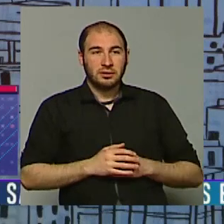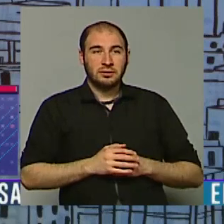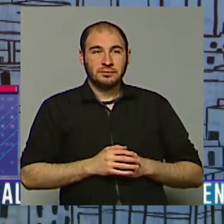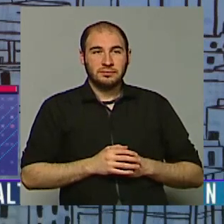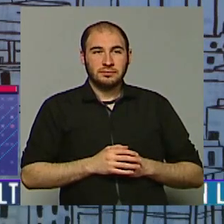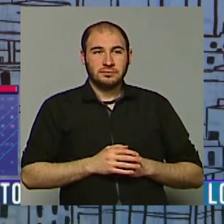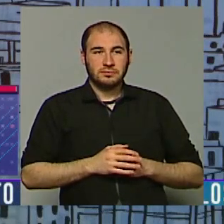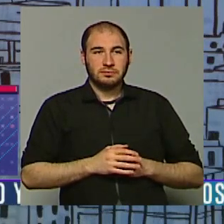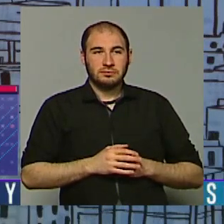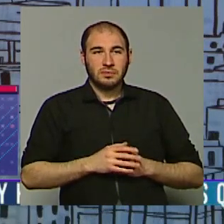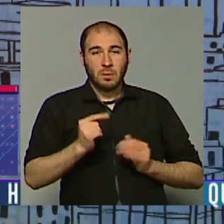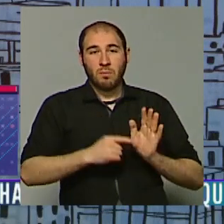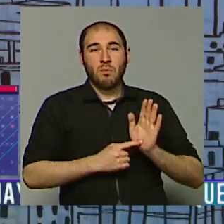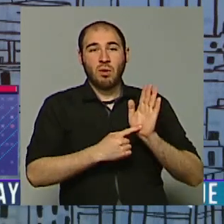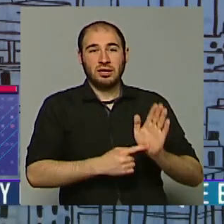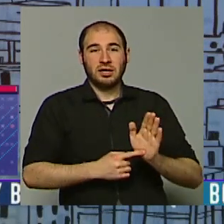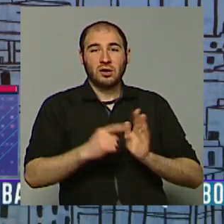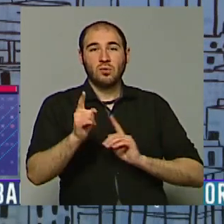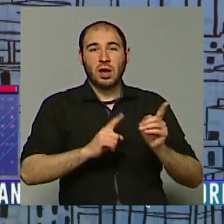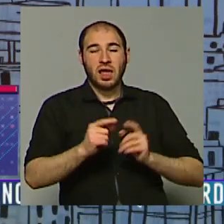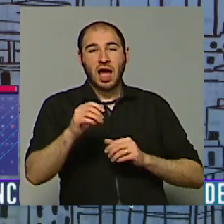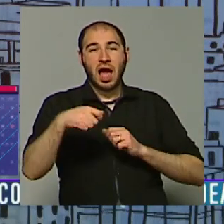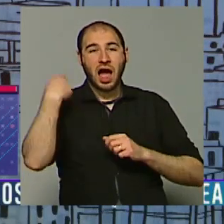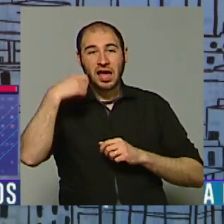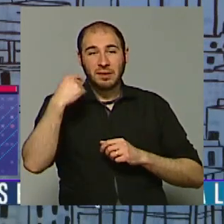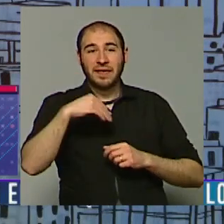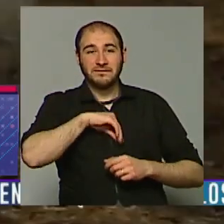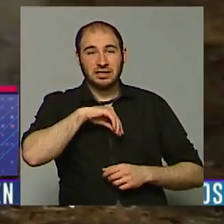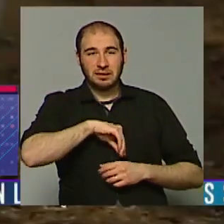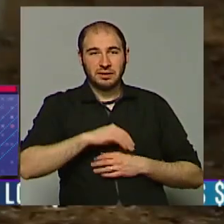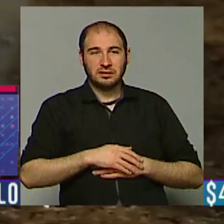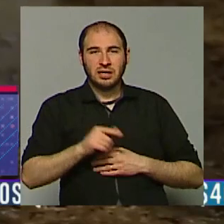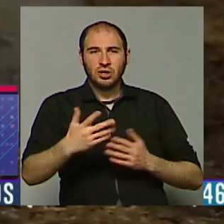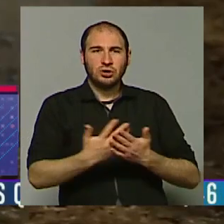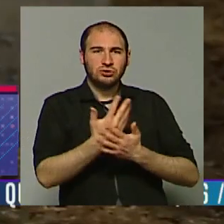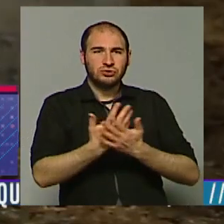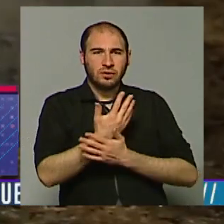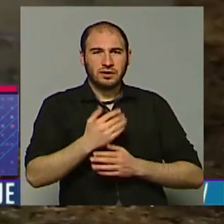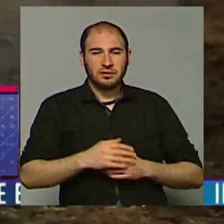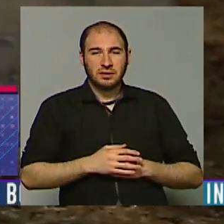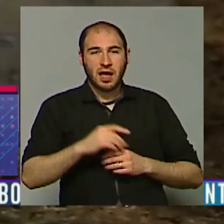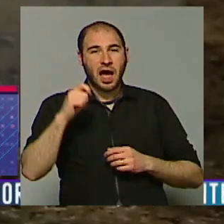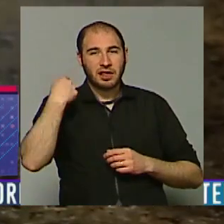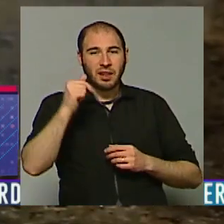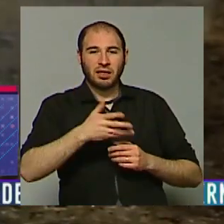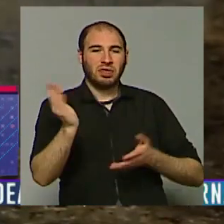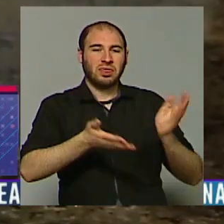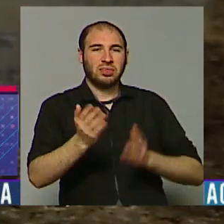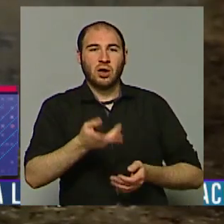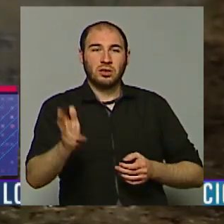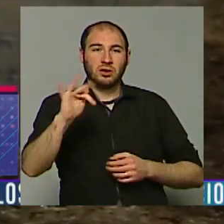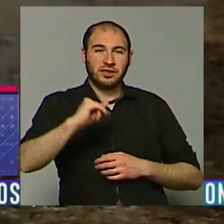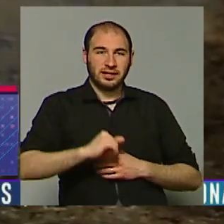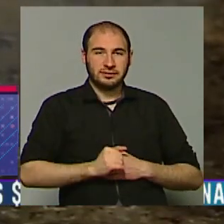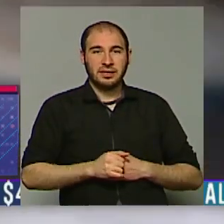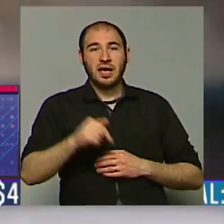bien visibilizar cuál es la situación de los animales como víctimas, digamos, lo que sufren, lo que viven los animales que son explotados diariamente. Y